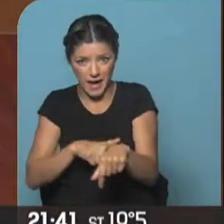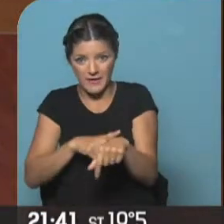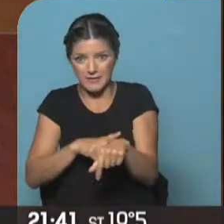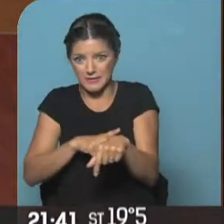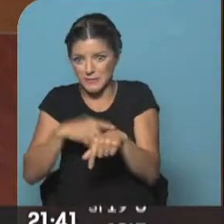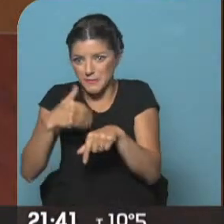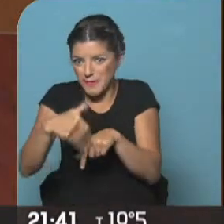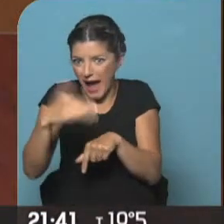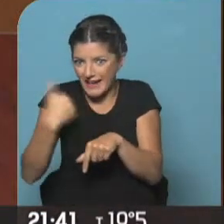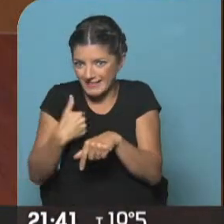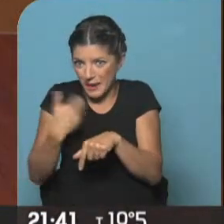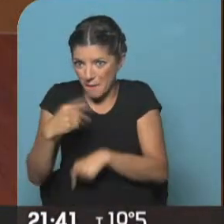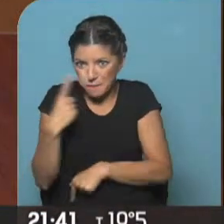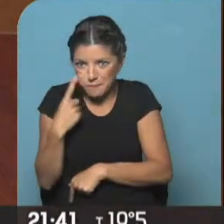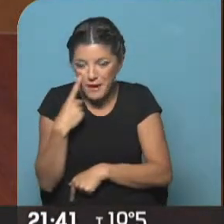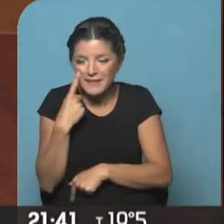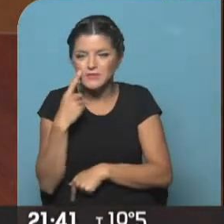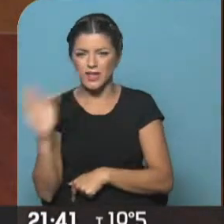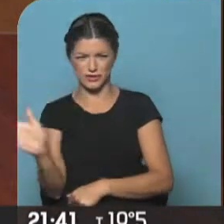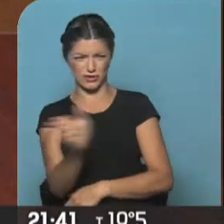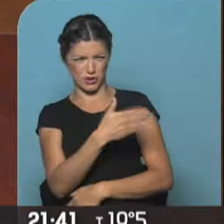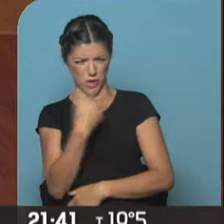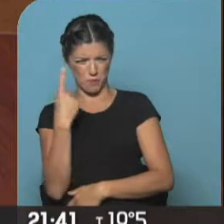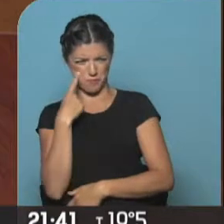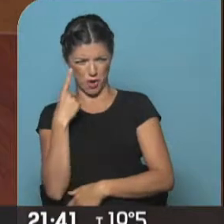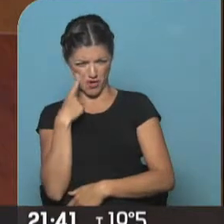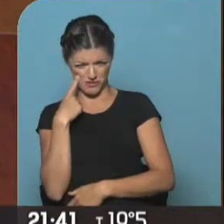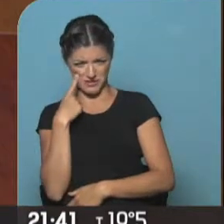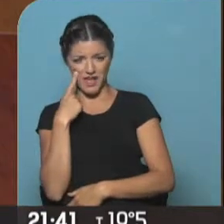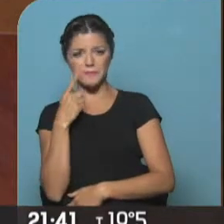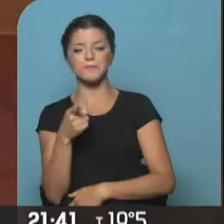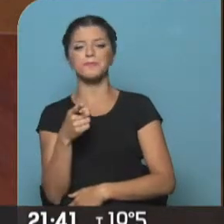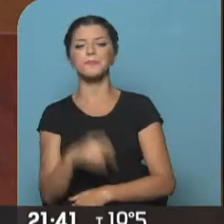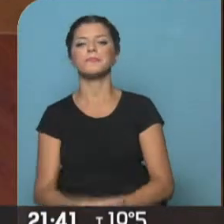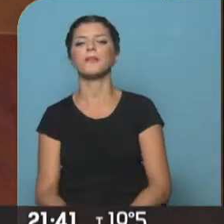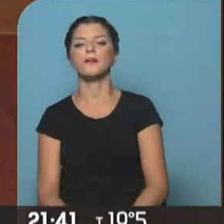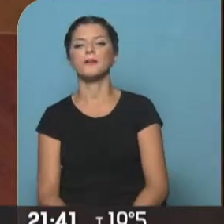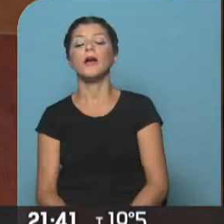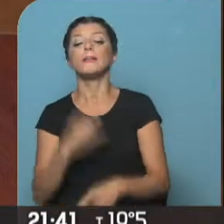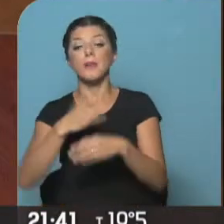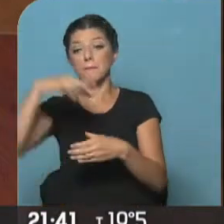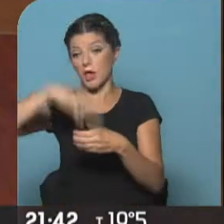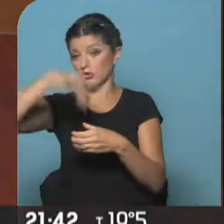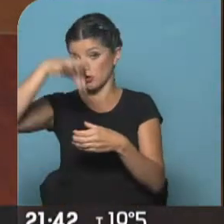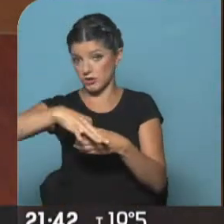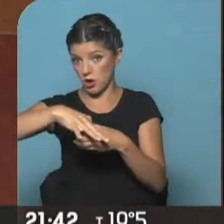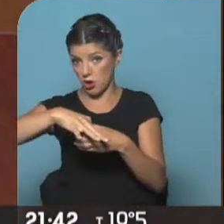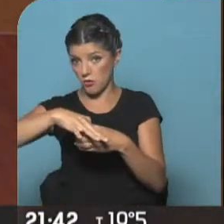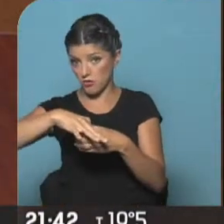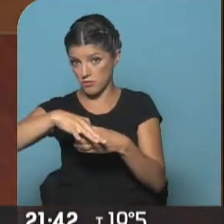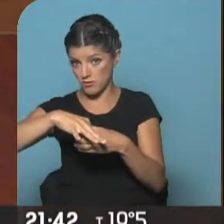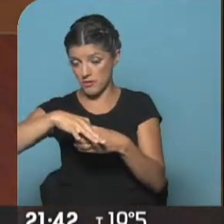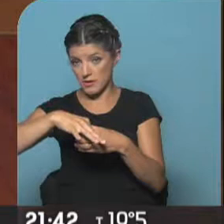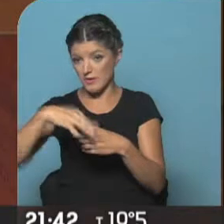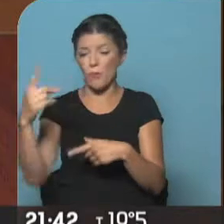selección argentina. Por lo pronto la escena es conocida porque se repite en cada edición, en cada sorteo, pero no dejará de